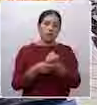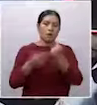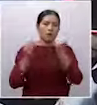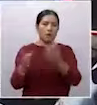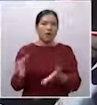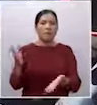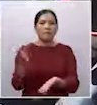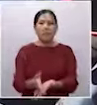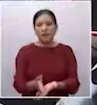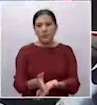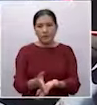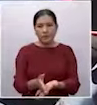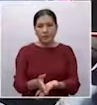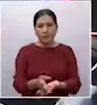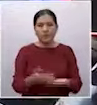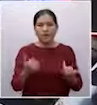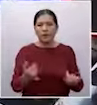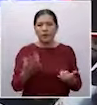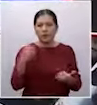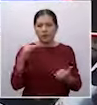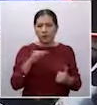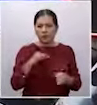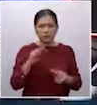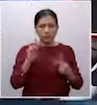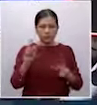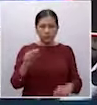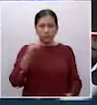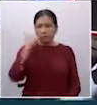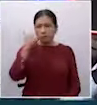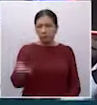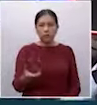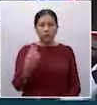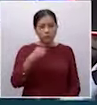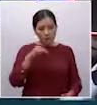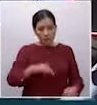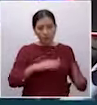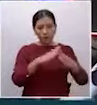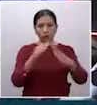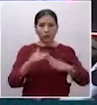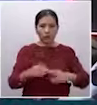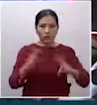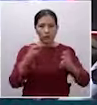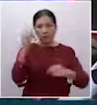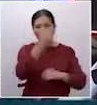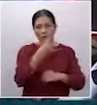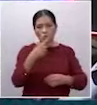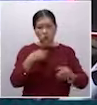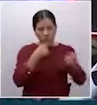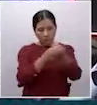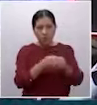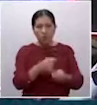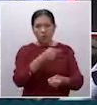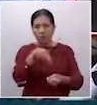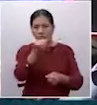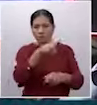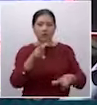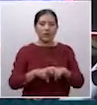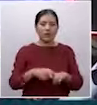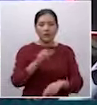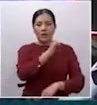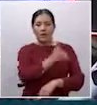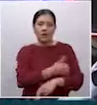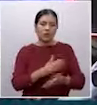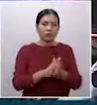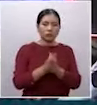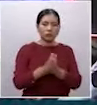Diputados. Realmente son sinvergüenzas, gracias a esta ciudad se sientan en esa silla, pero a la larga la